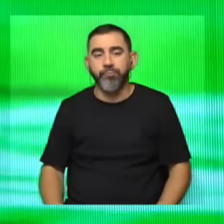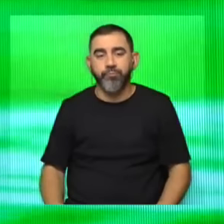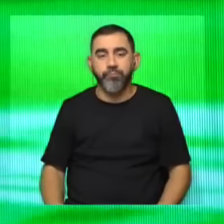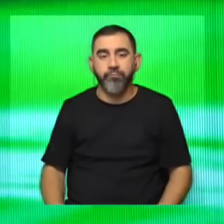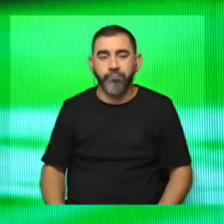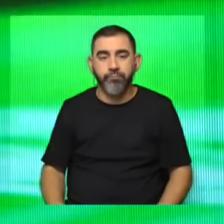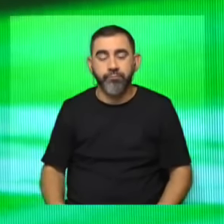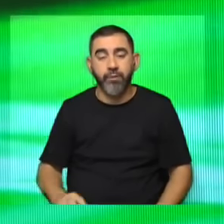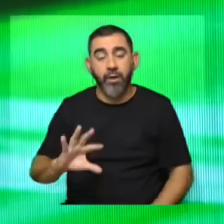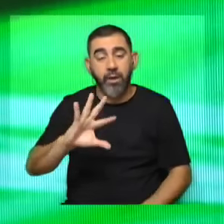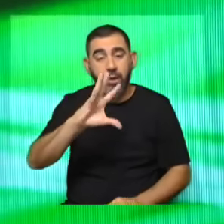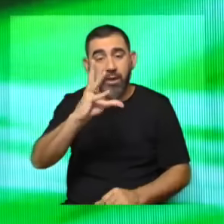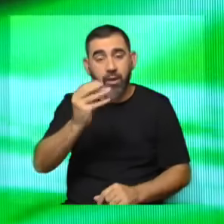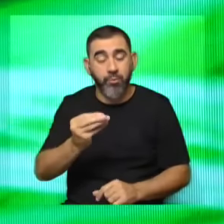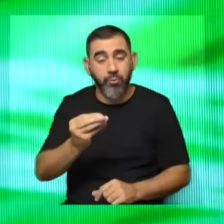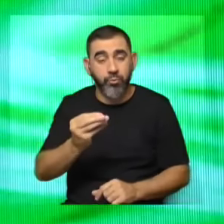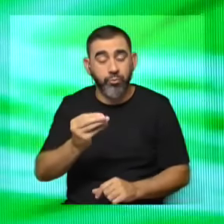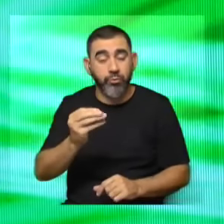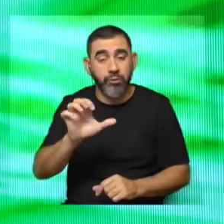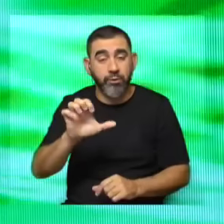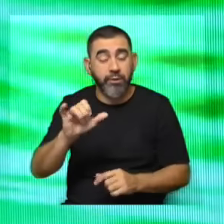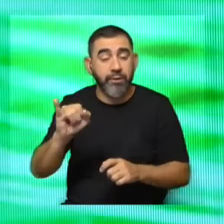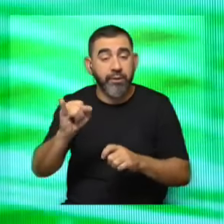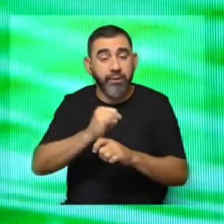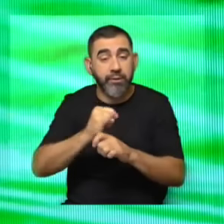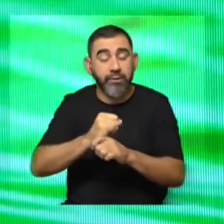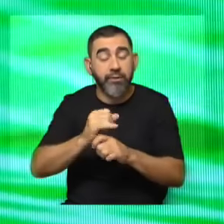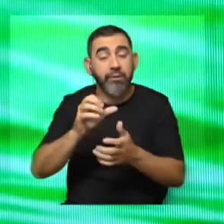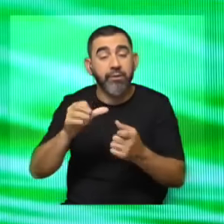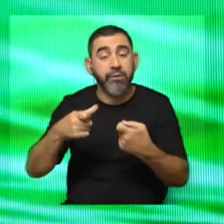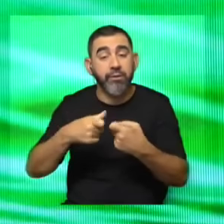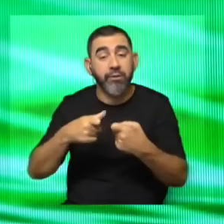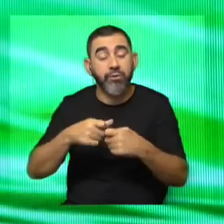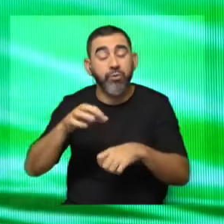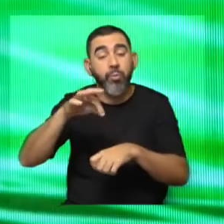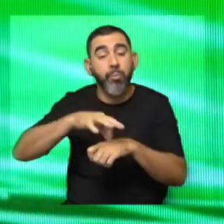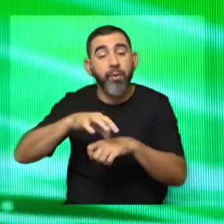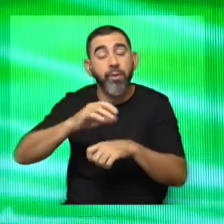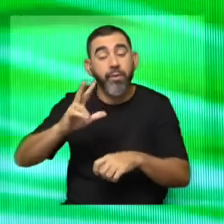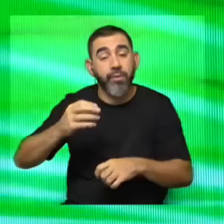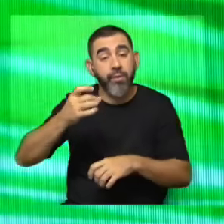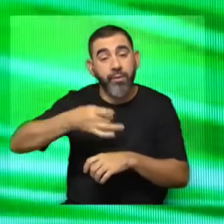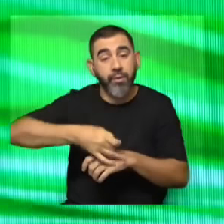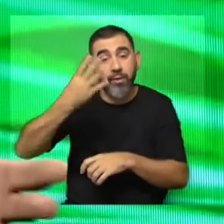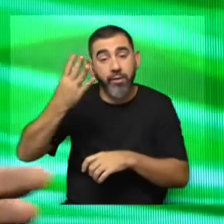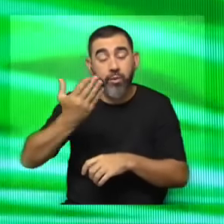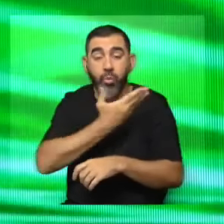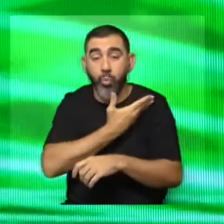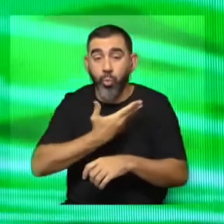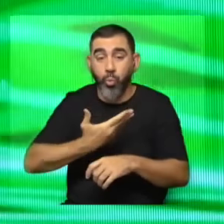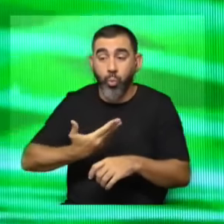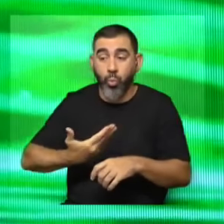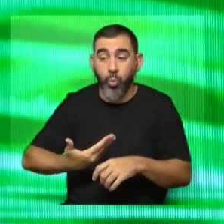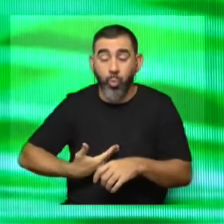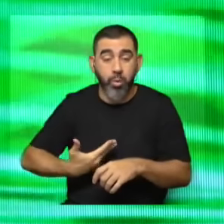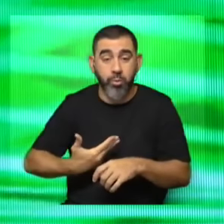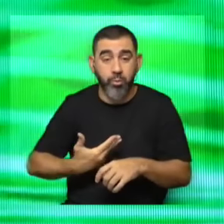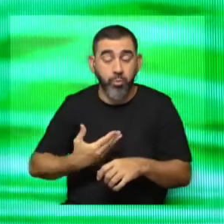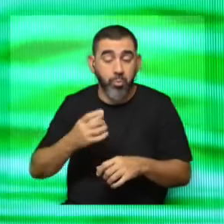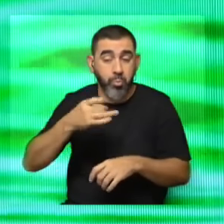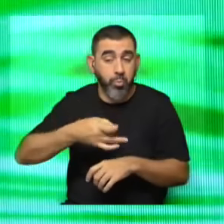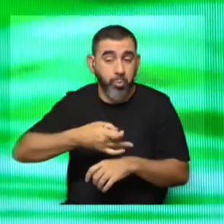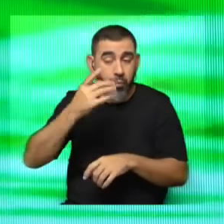El casmu es una ipp una una institución de asistencia médica Privada de profesionales por lo tanto los dueños son este en este caso Los